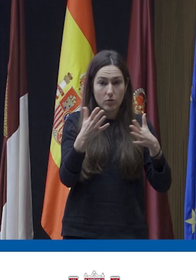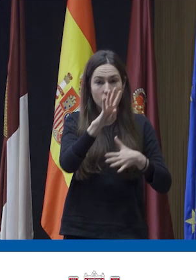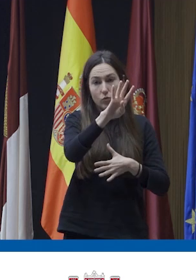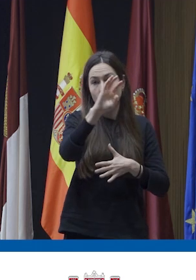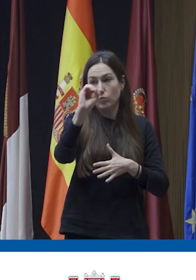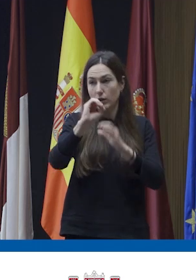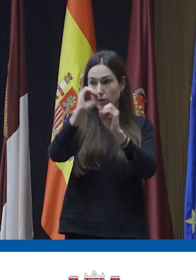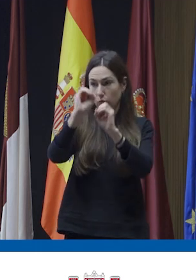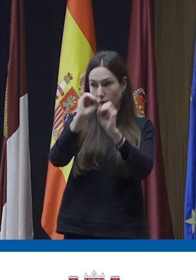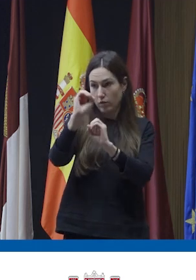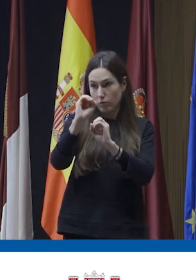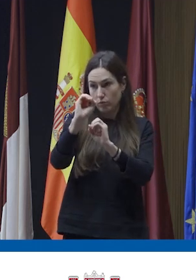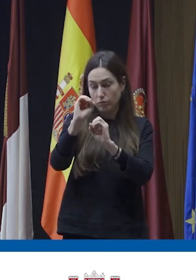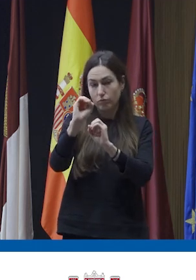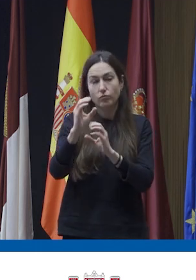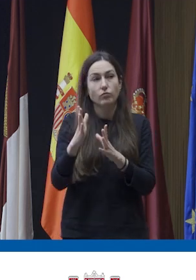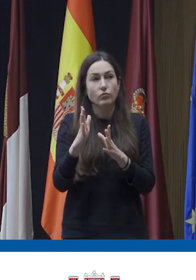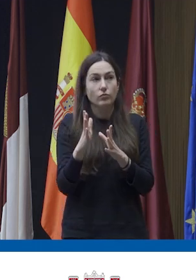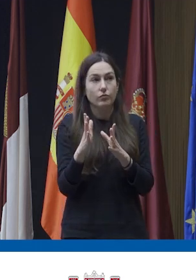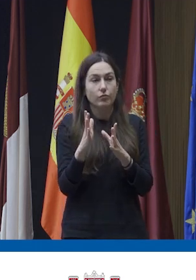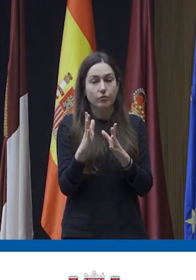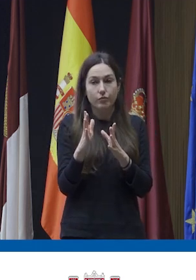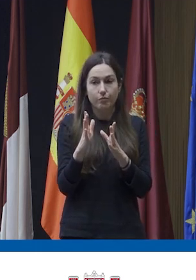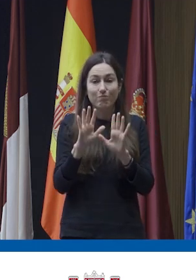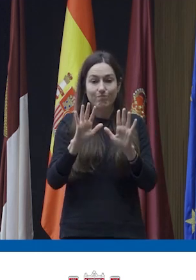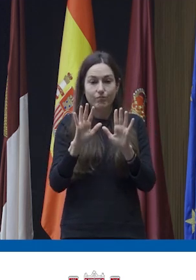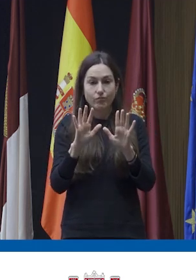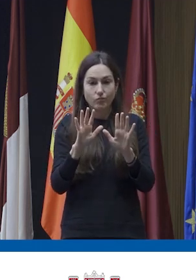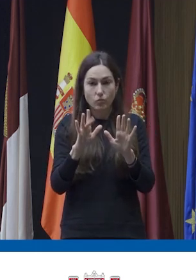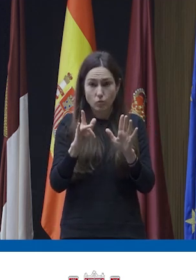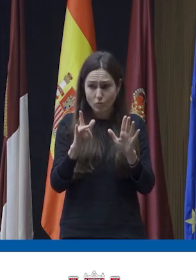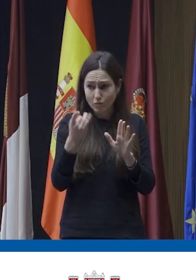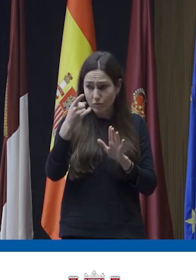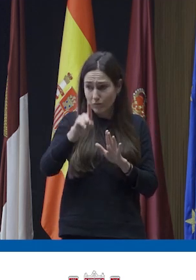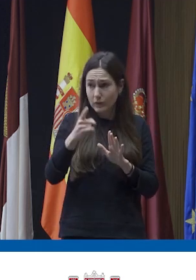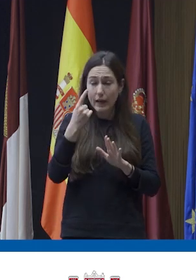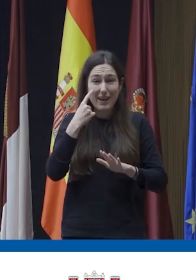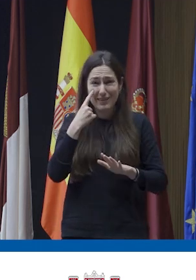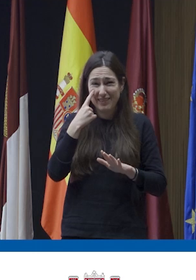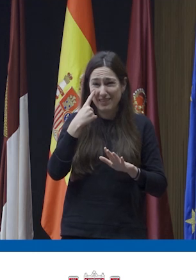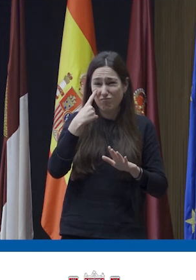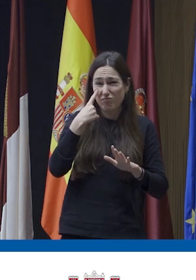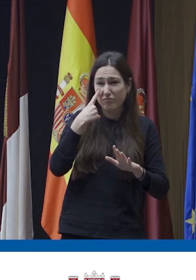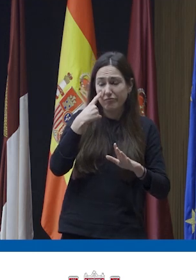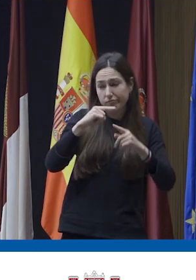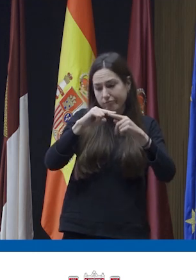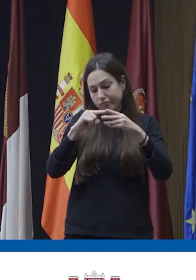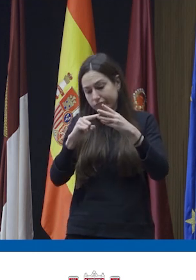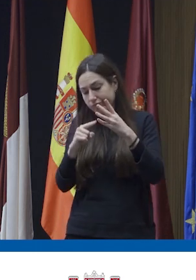demanda asistencial que tenemos. Pero bueno, también dentro de esto hay que considerar otro tipo de cosas que no podemos